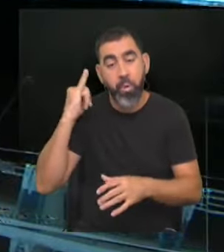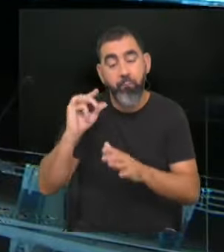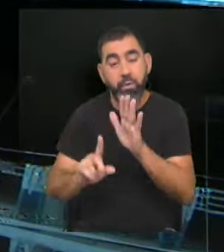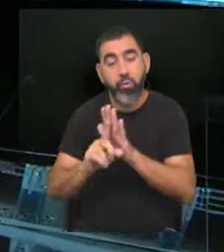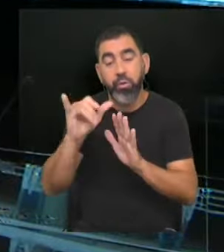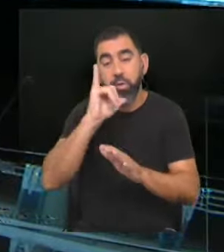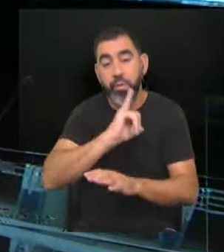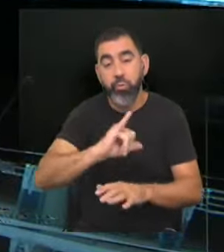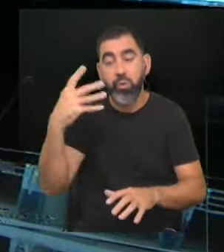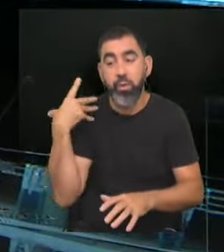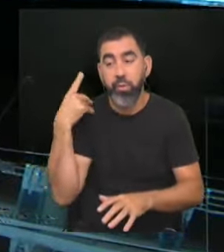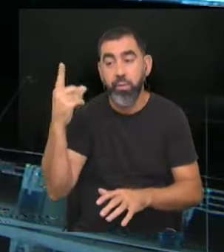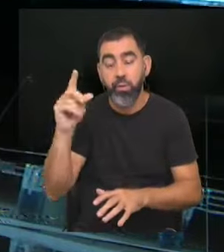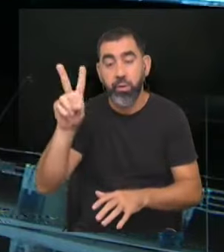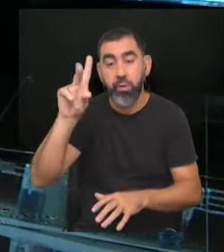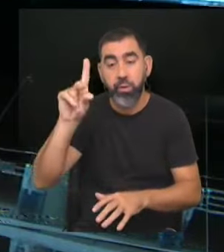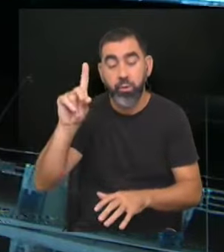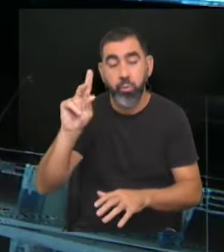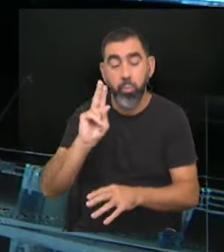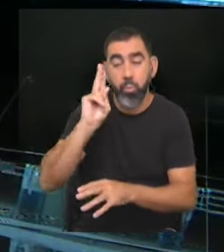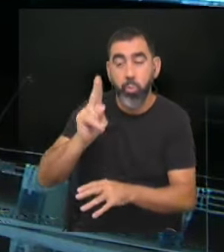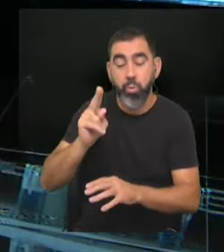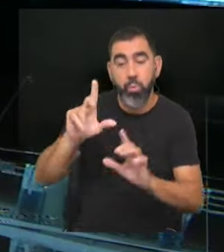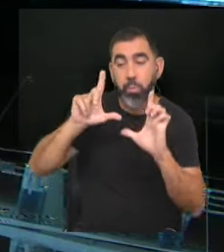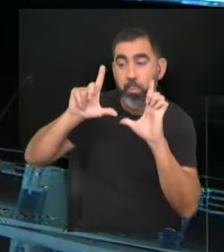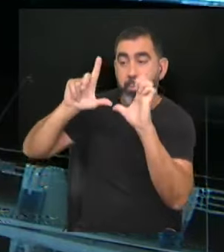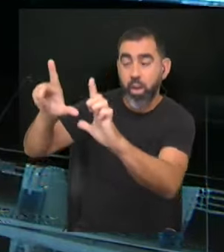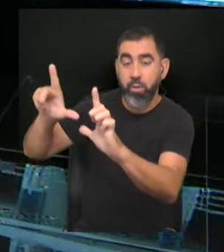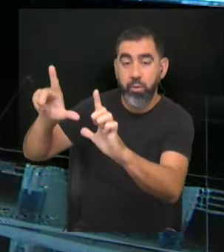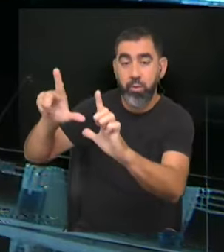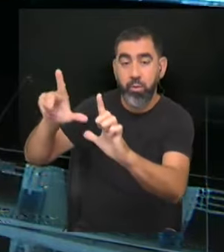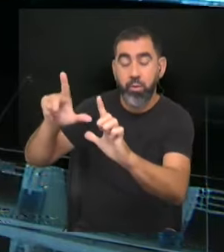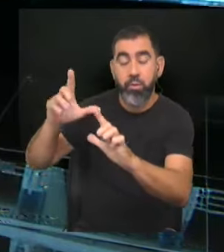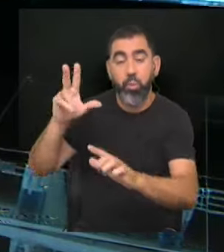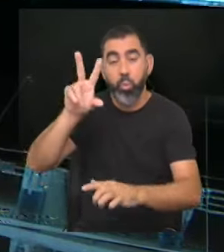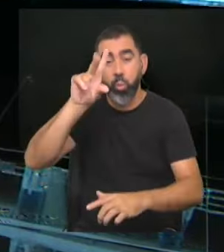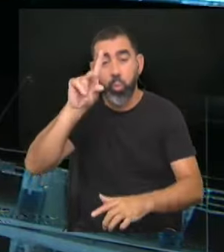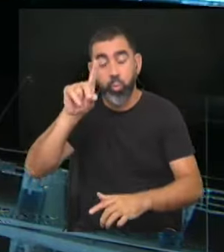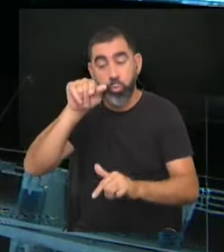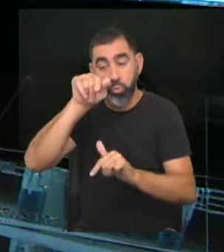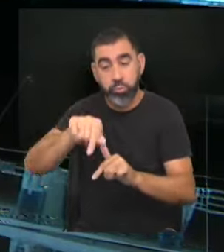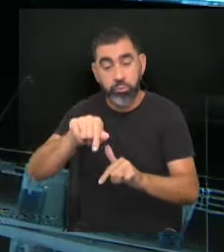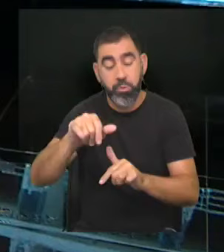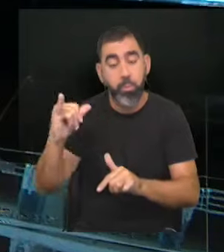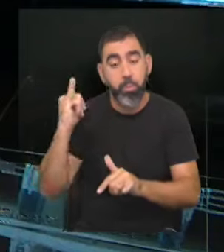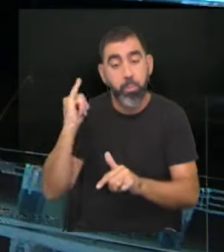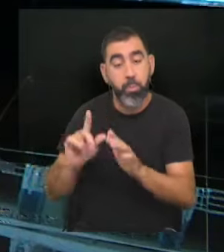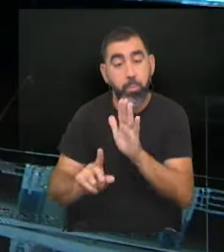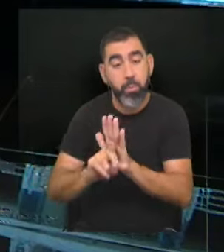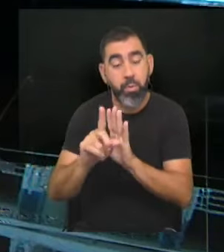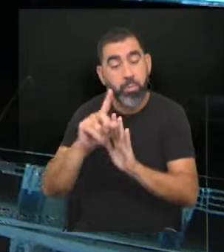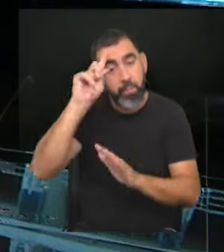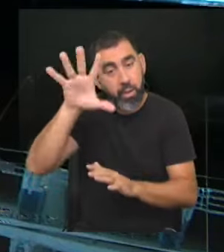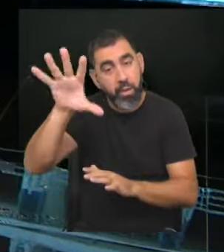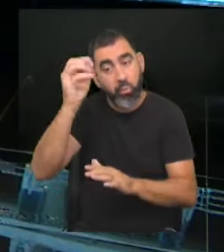denunció que el director general de utu impidió la colocación de una placa en la escuela técnica justamente de malvin Norte para